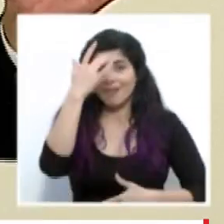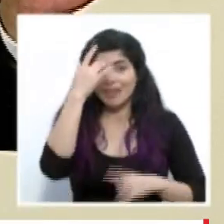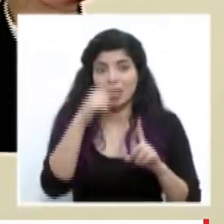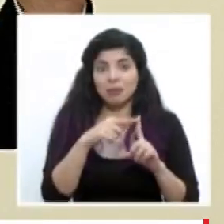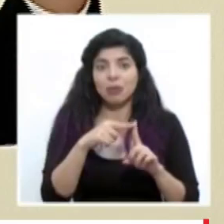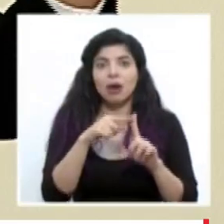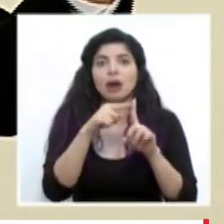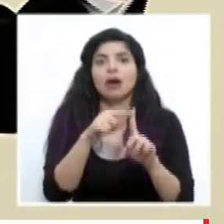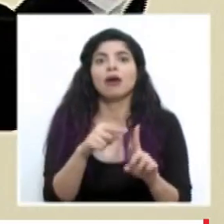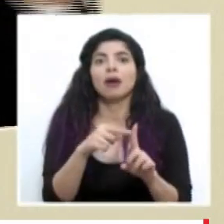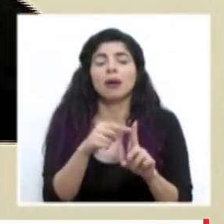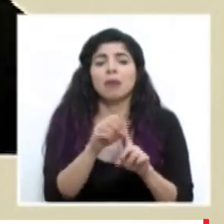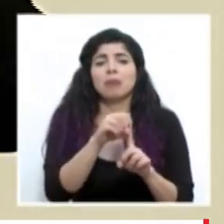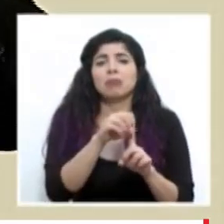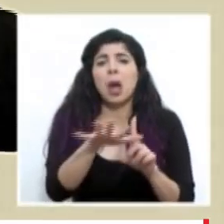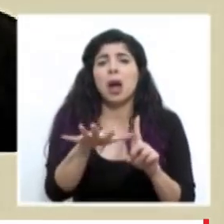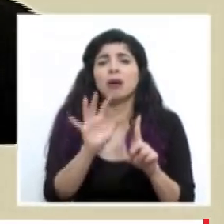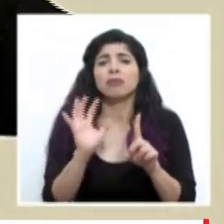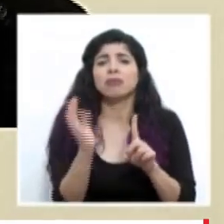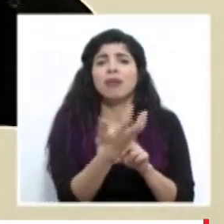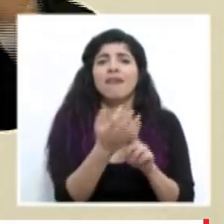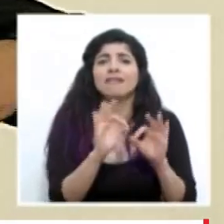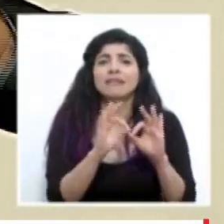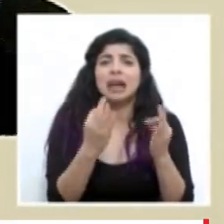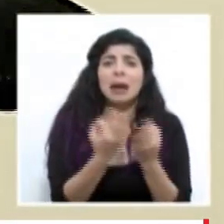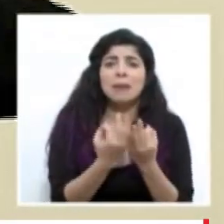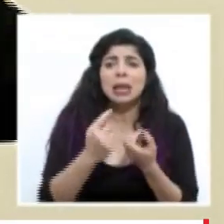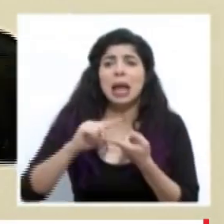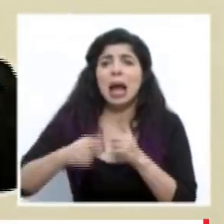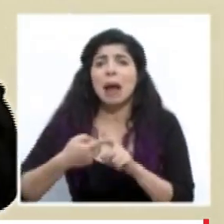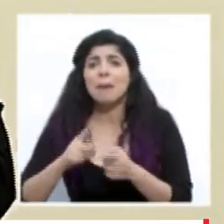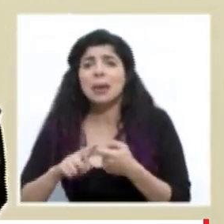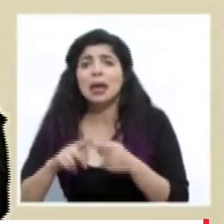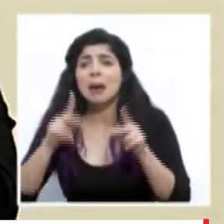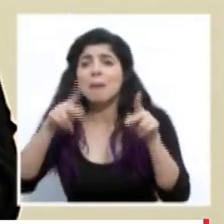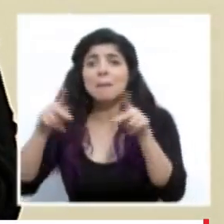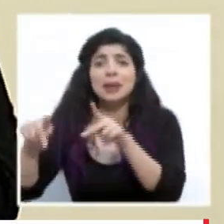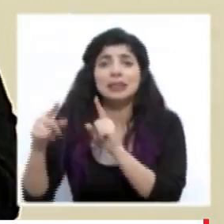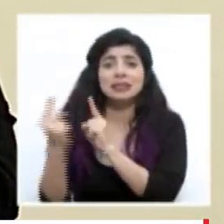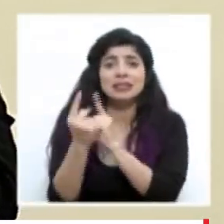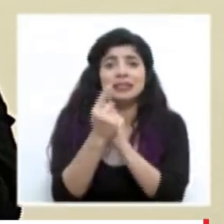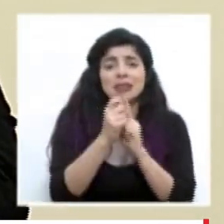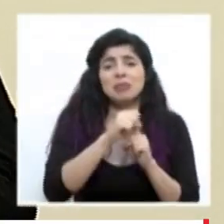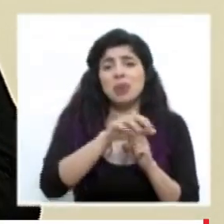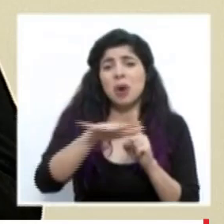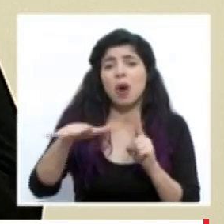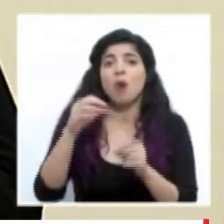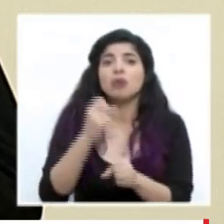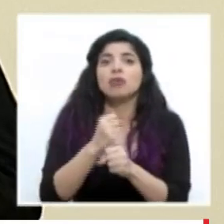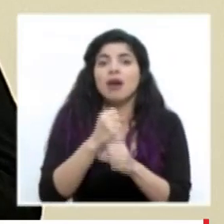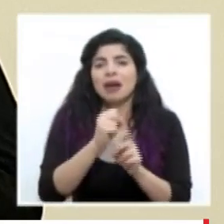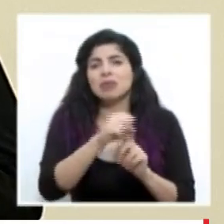entonces termina enfermando a toda su familia, a sus amigos, a todas las personas con las que estuvo en contacto o en el trabajo.